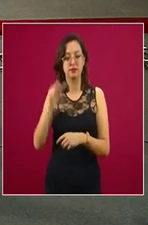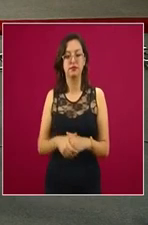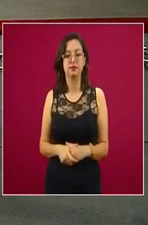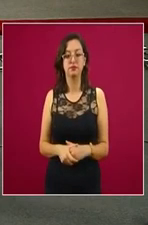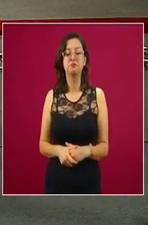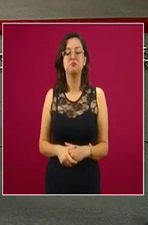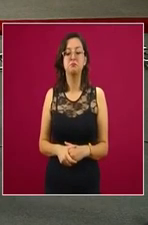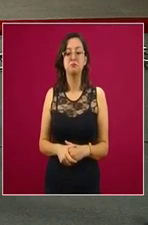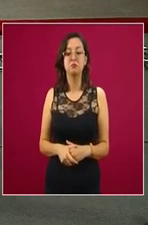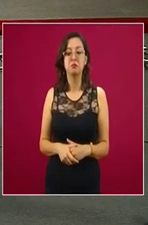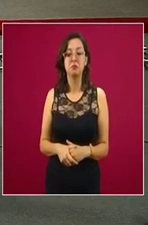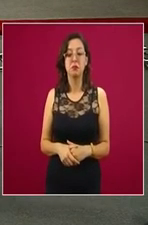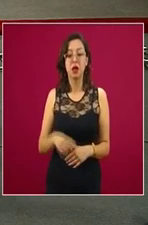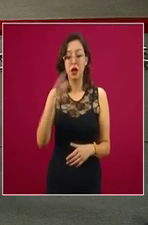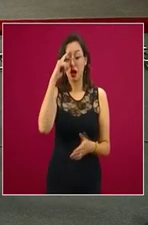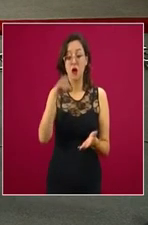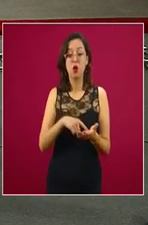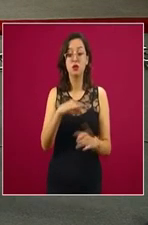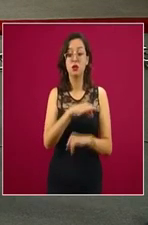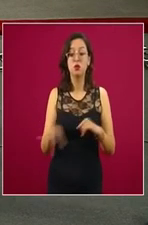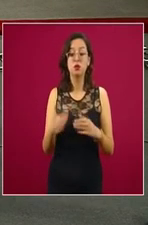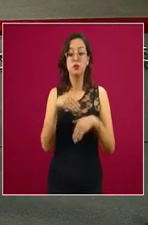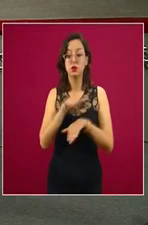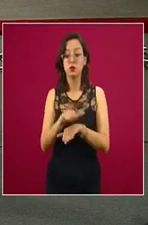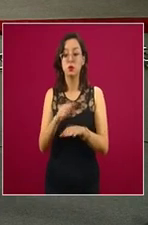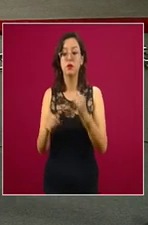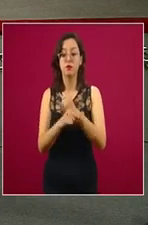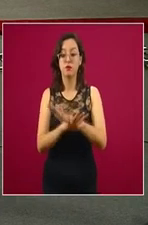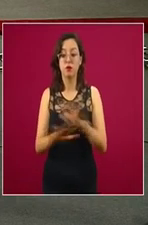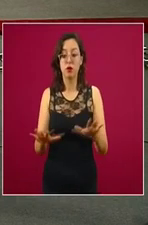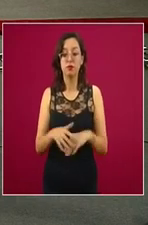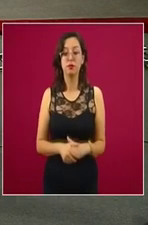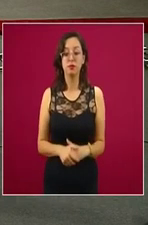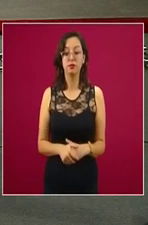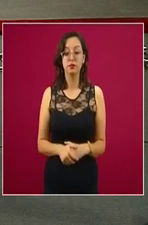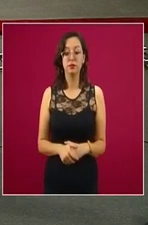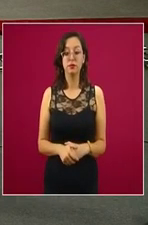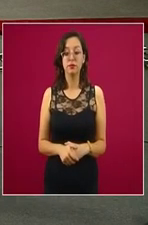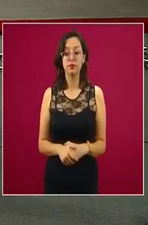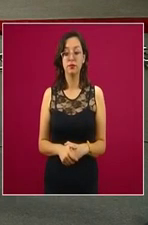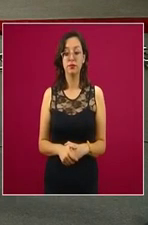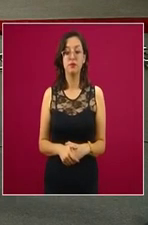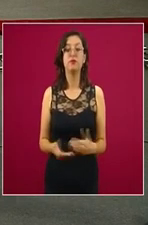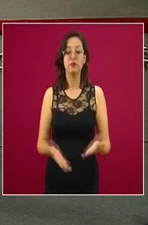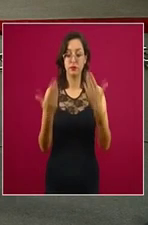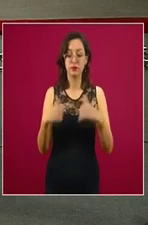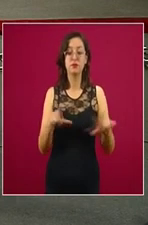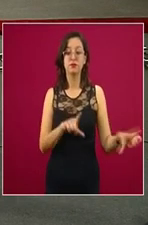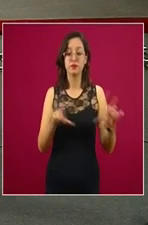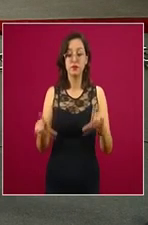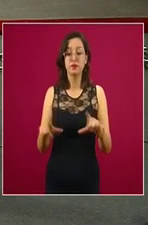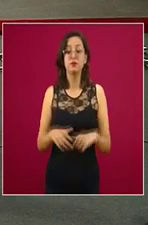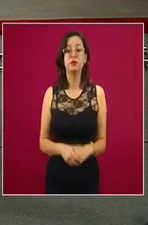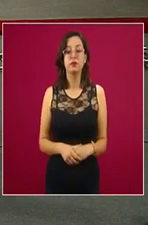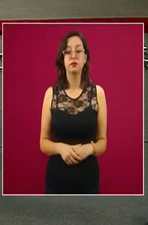Gracias. Me parece que esta es la última del informe técnico. Vamos a ver lo siguiente y vamos a entrar a